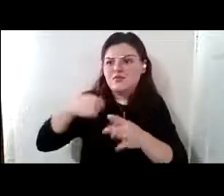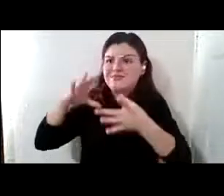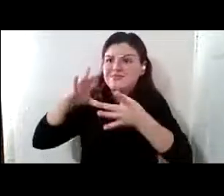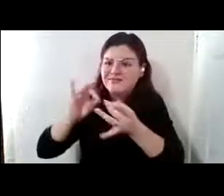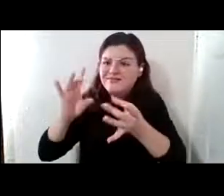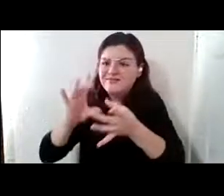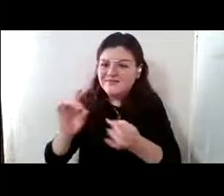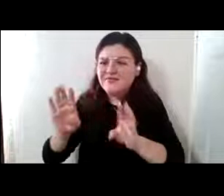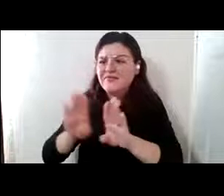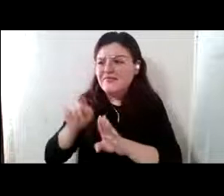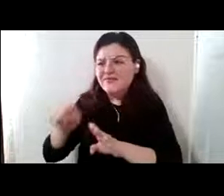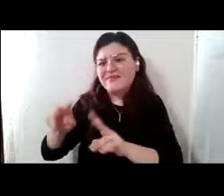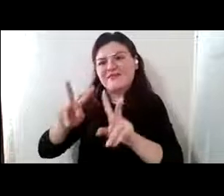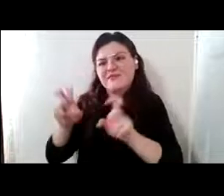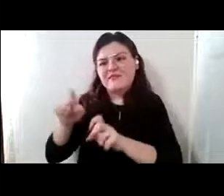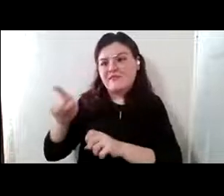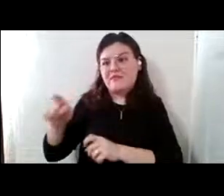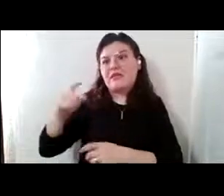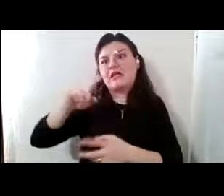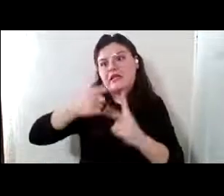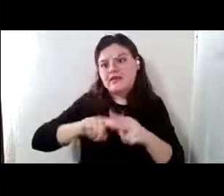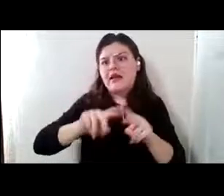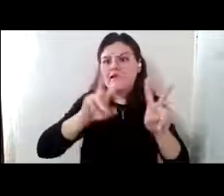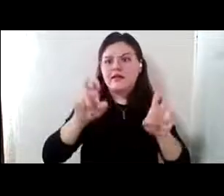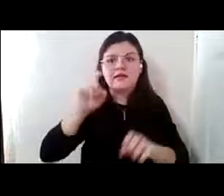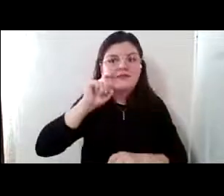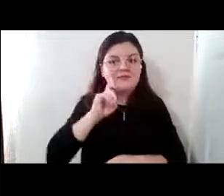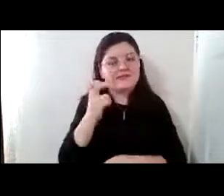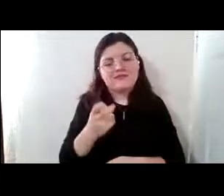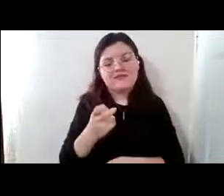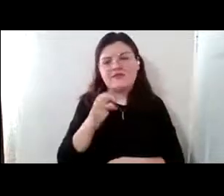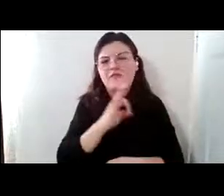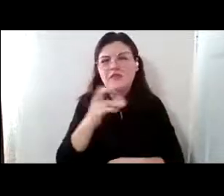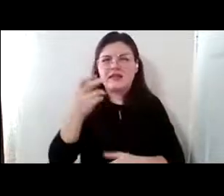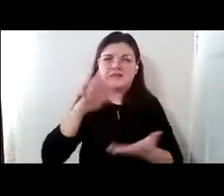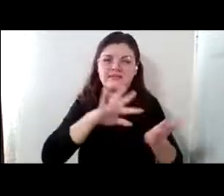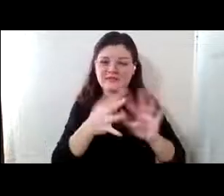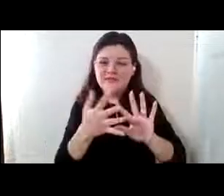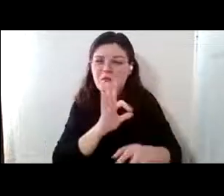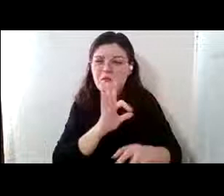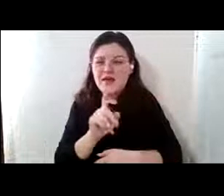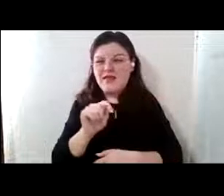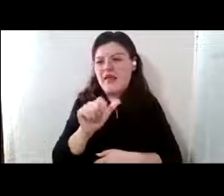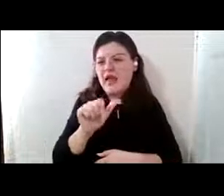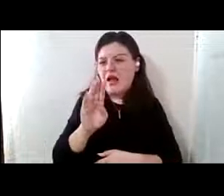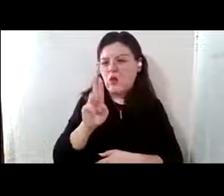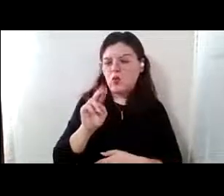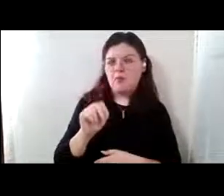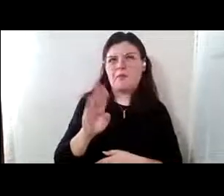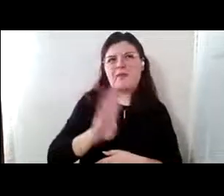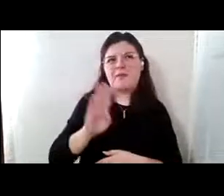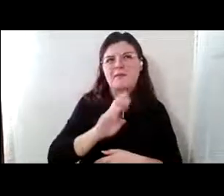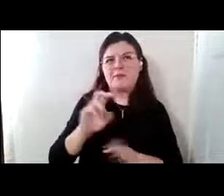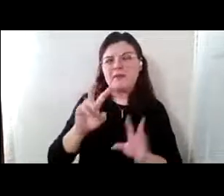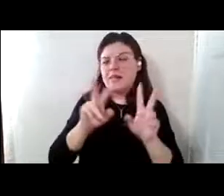estoy comunicando es desde la sexualidad, que sabemos que por ahí puede existir todavía un tabú en relación a. Entonces, es